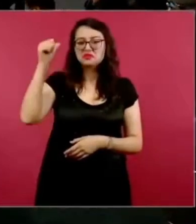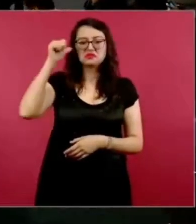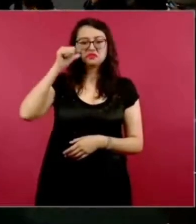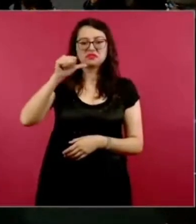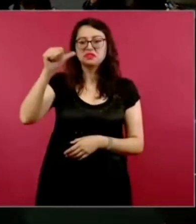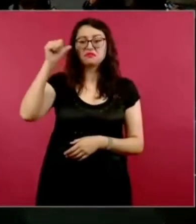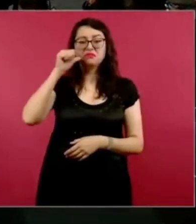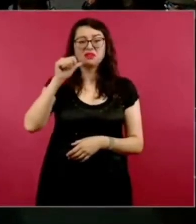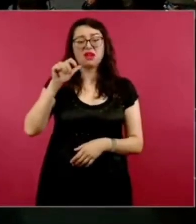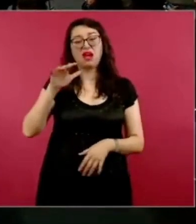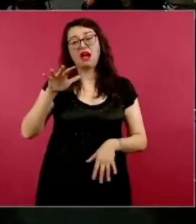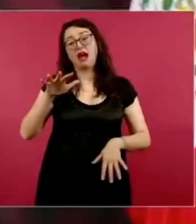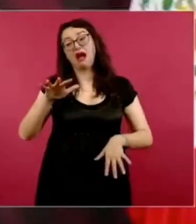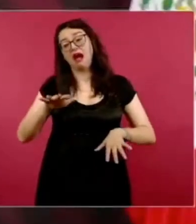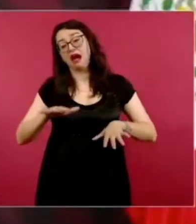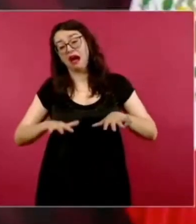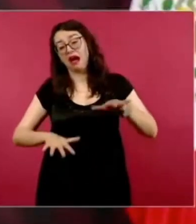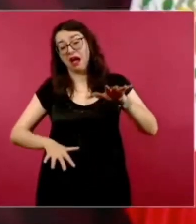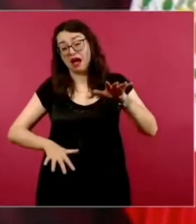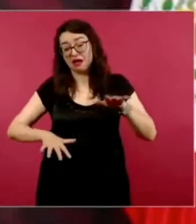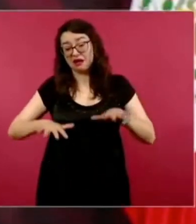gobiernos